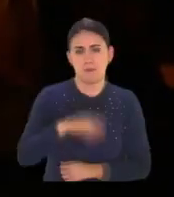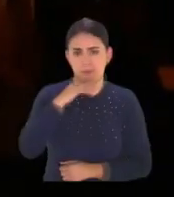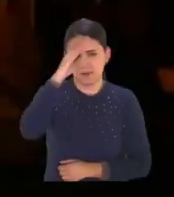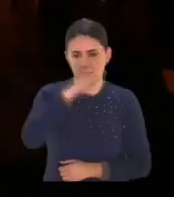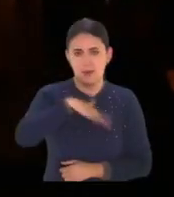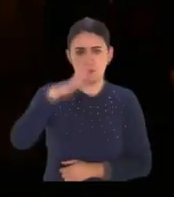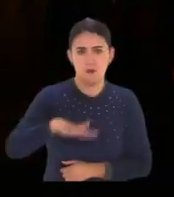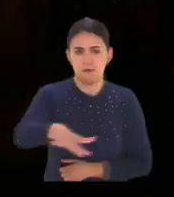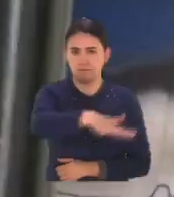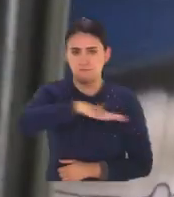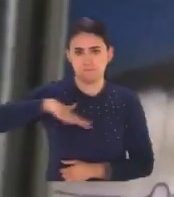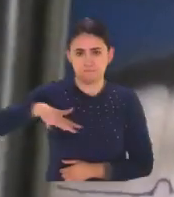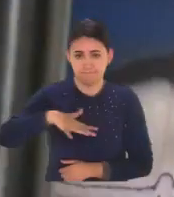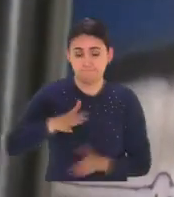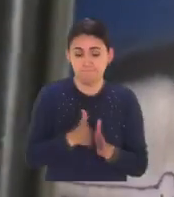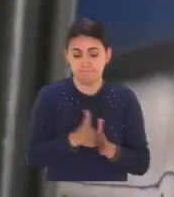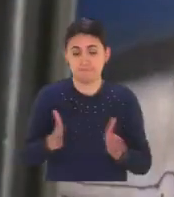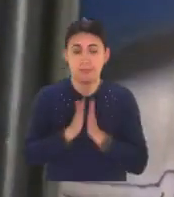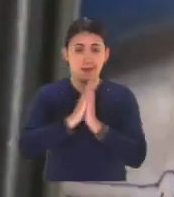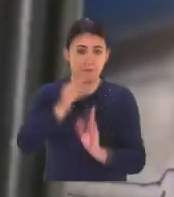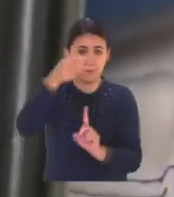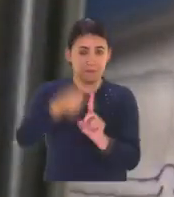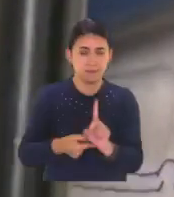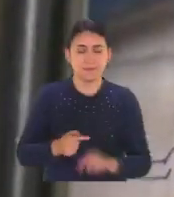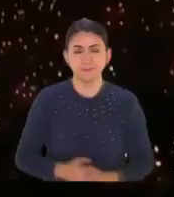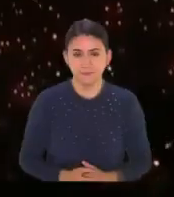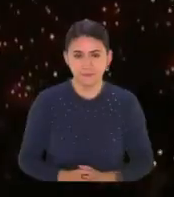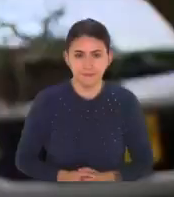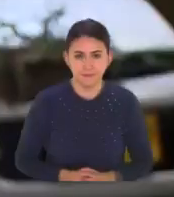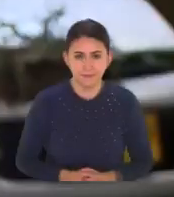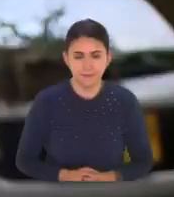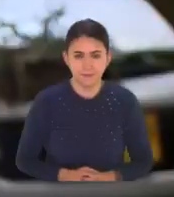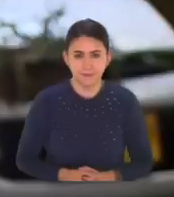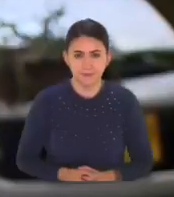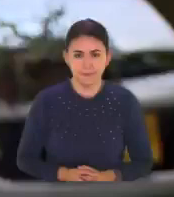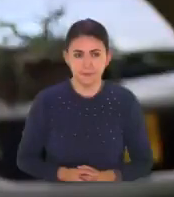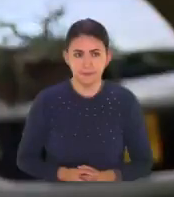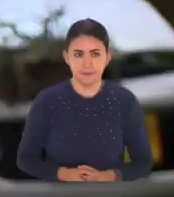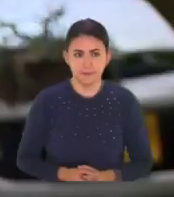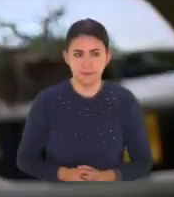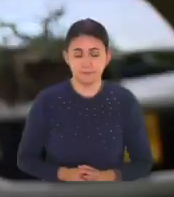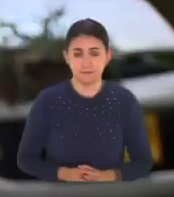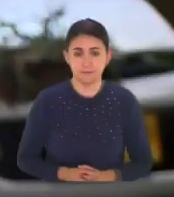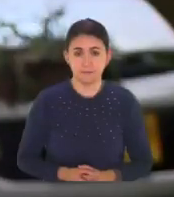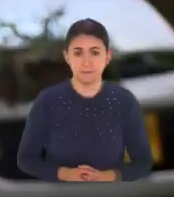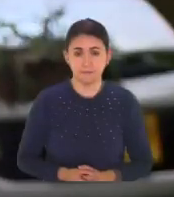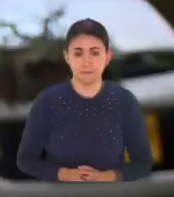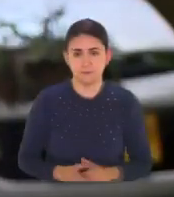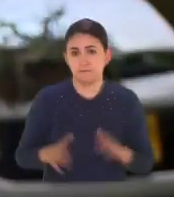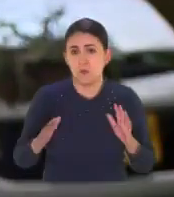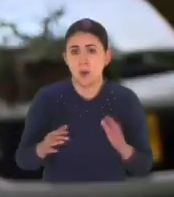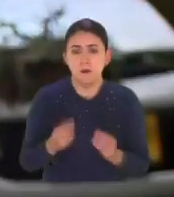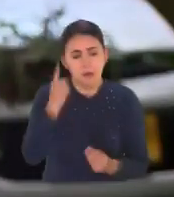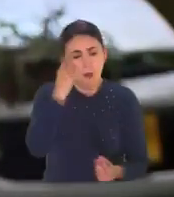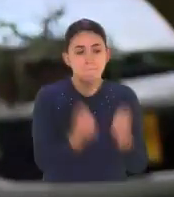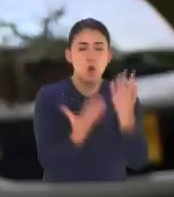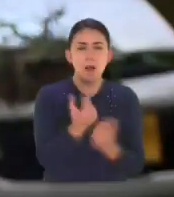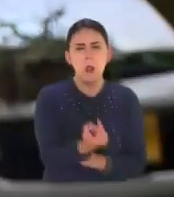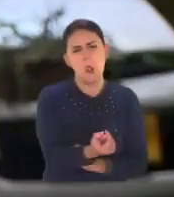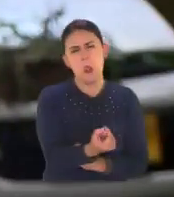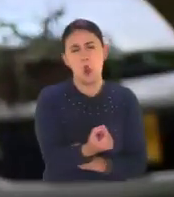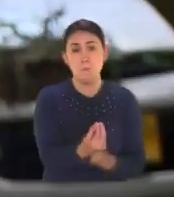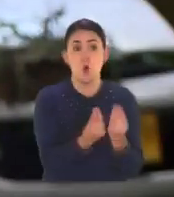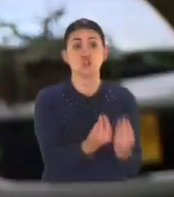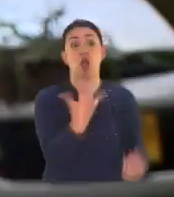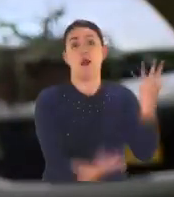esta temporada de fin de año. Independientemente de si es mucha o poca la pólvora, uno solo que